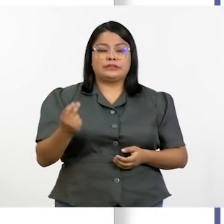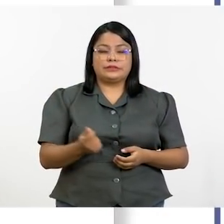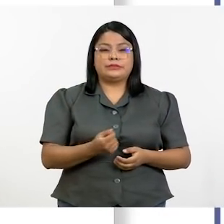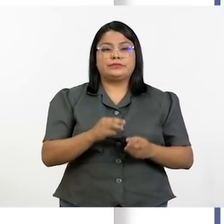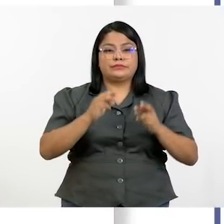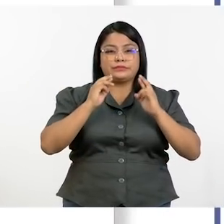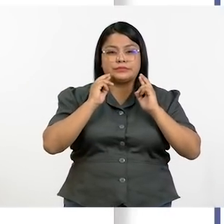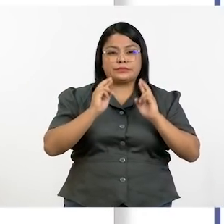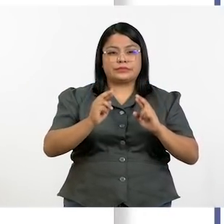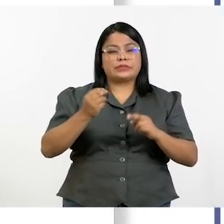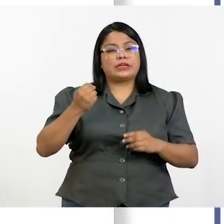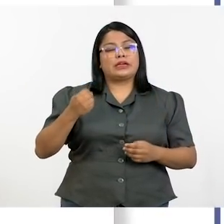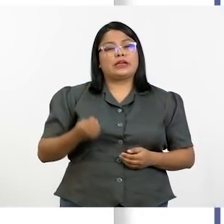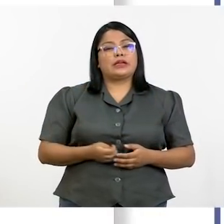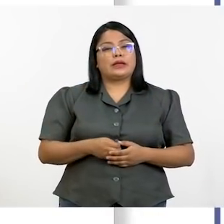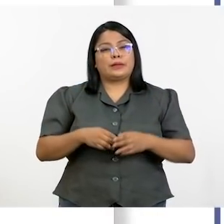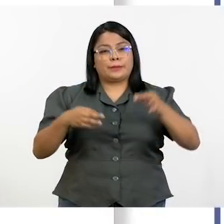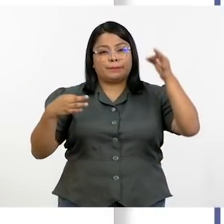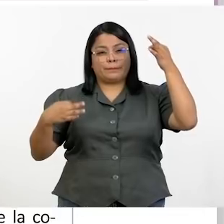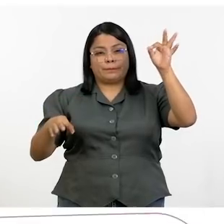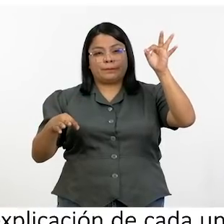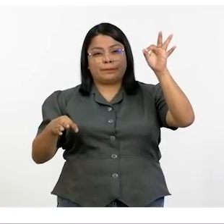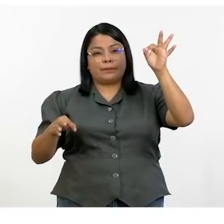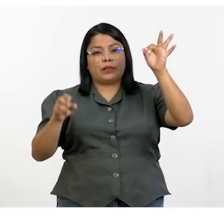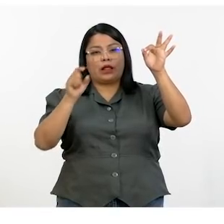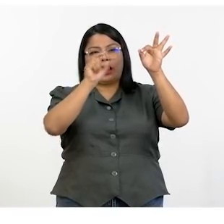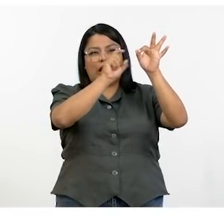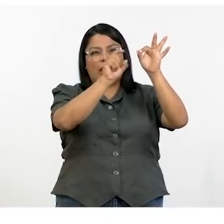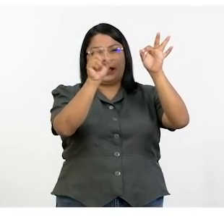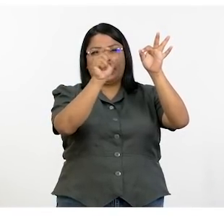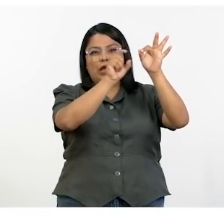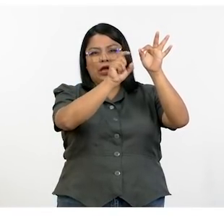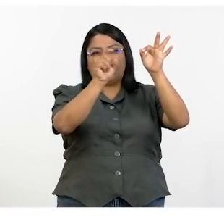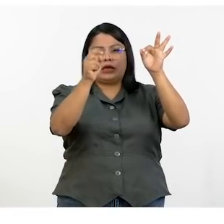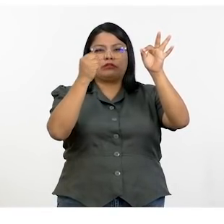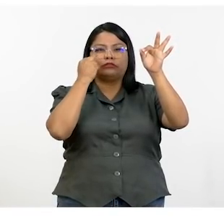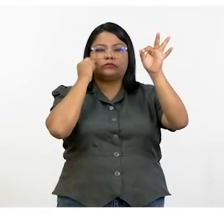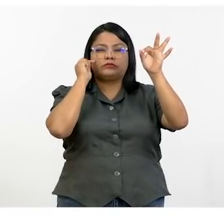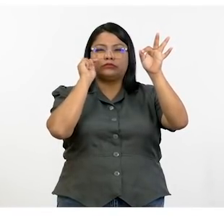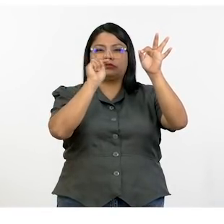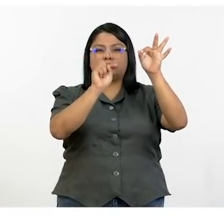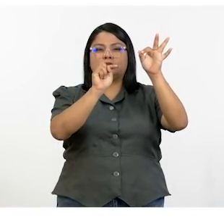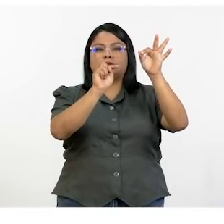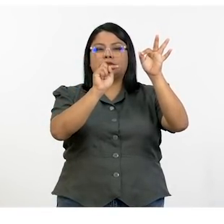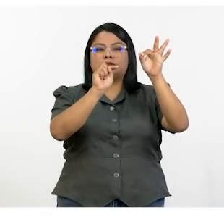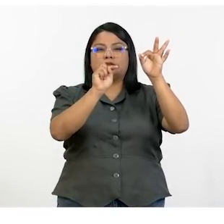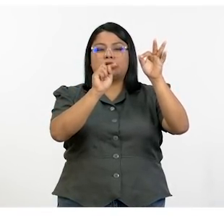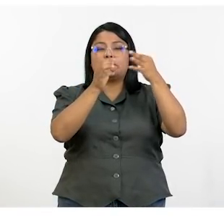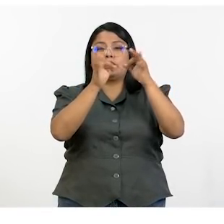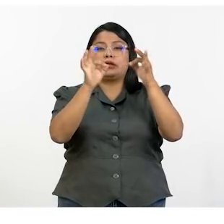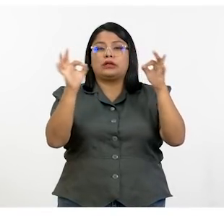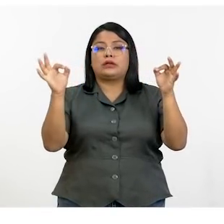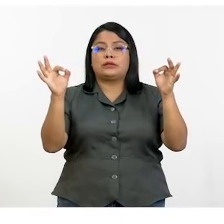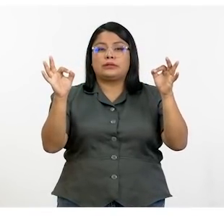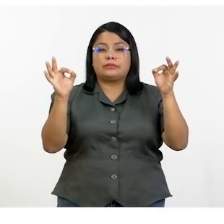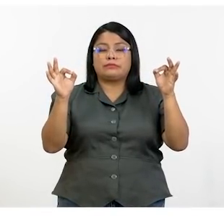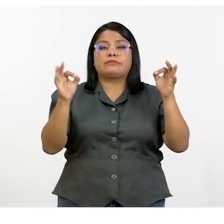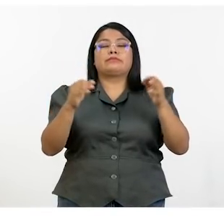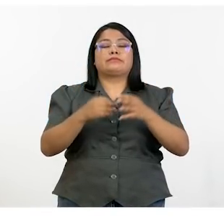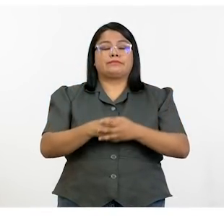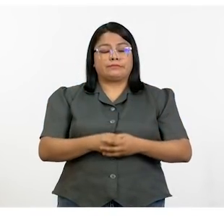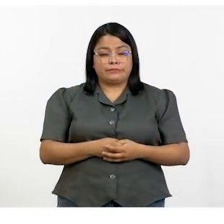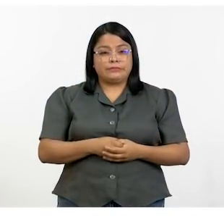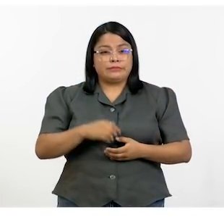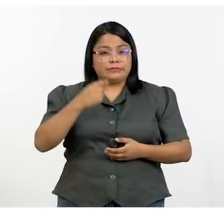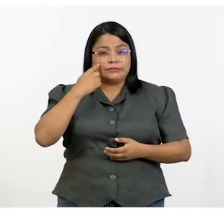la distinción, en la esquina superior izquierda de las páginas pares se ha agregado una leyenda para